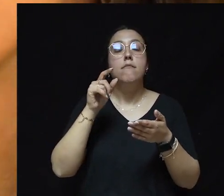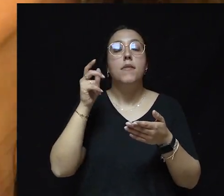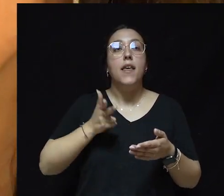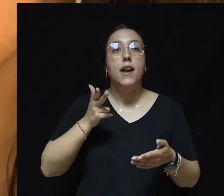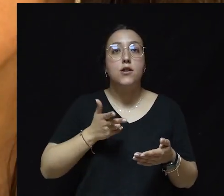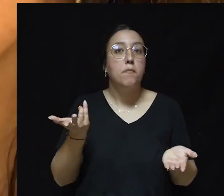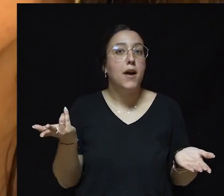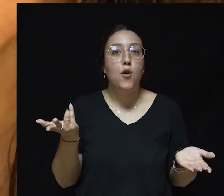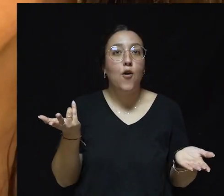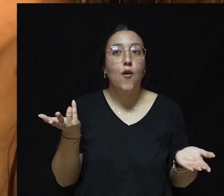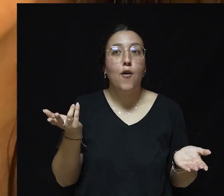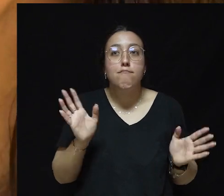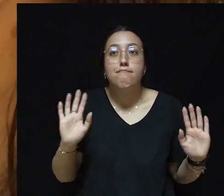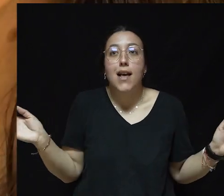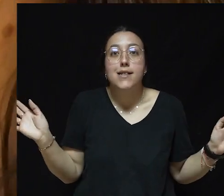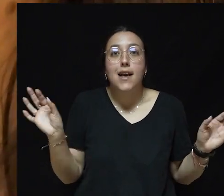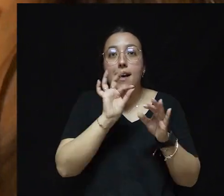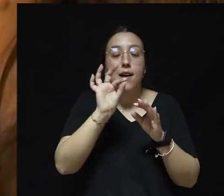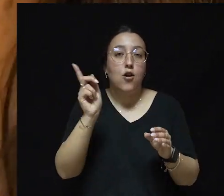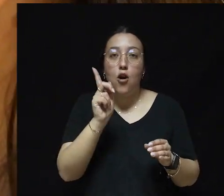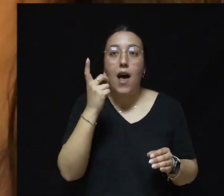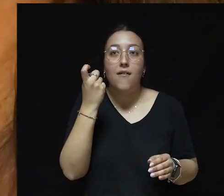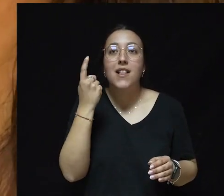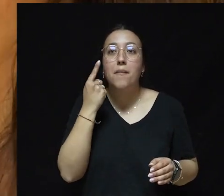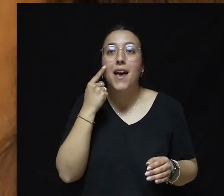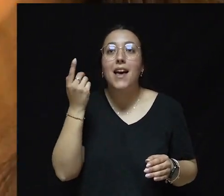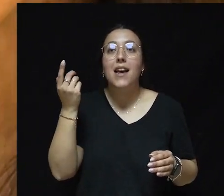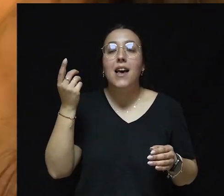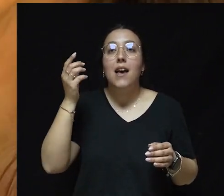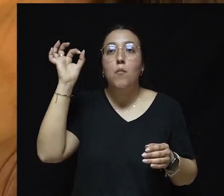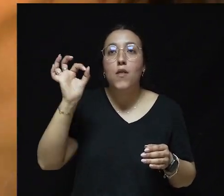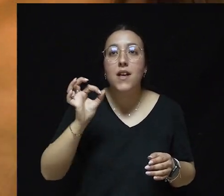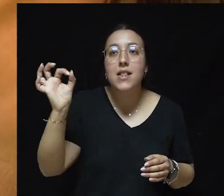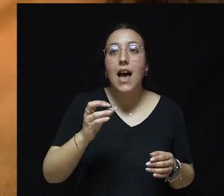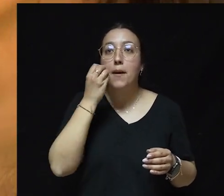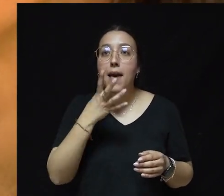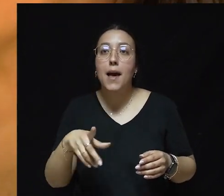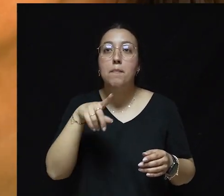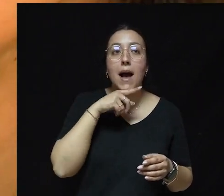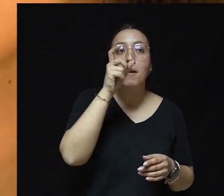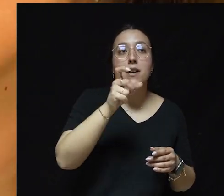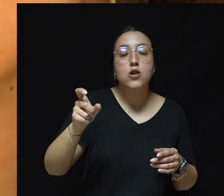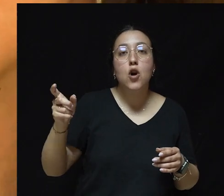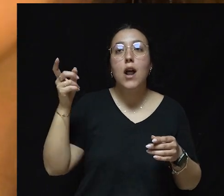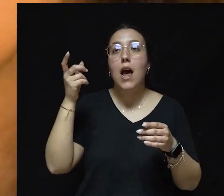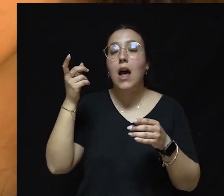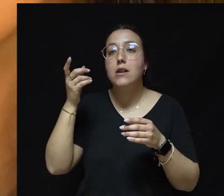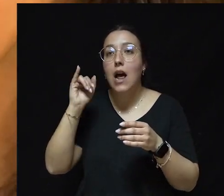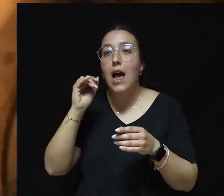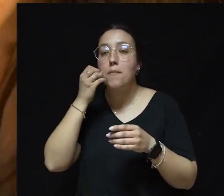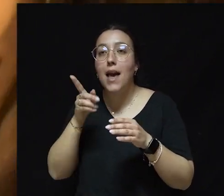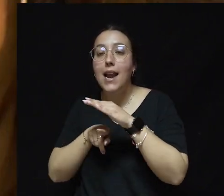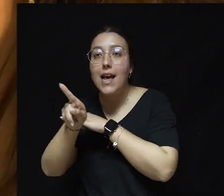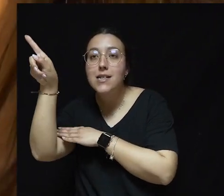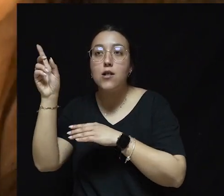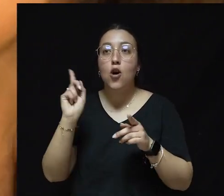en los resultados, ¿no? No todo el mundo tenemos derecho a los mismos resultados, y ese es el problema, ¿no? No quedarnos simplemente en que la educación es